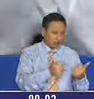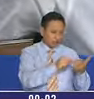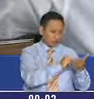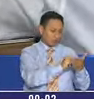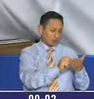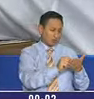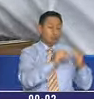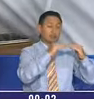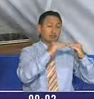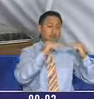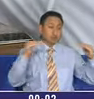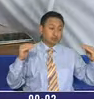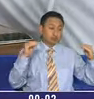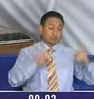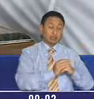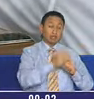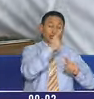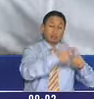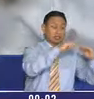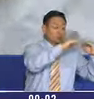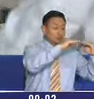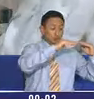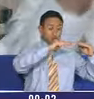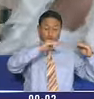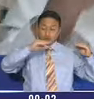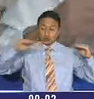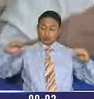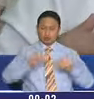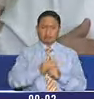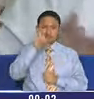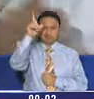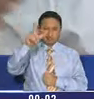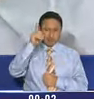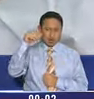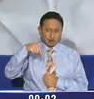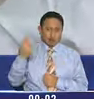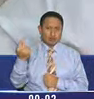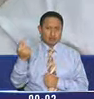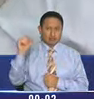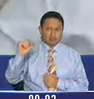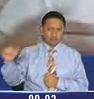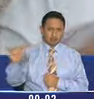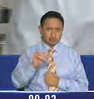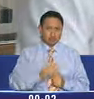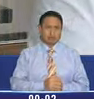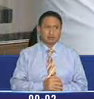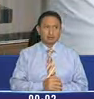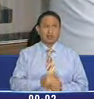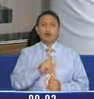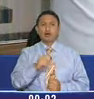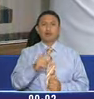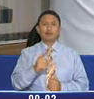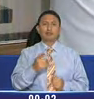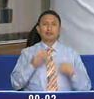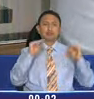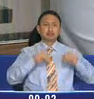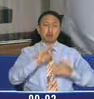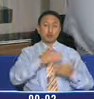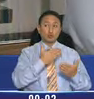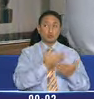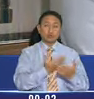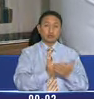es estacionario su pago de impuestos, si es lógico respecto a su nivel de vida, si se equipara para